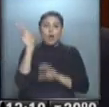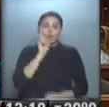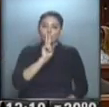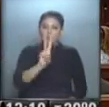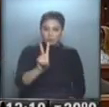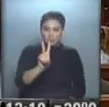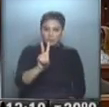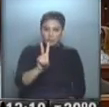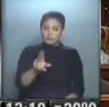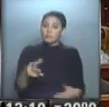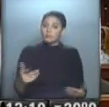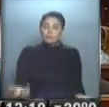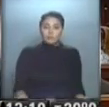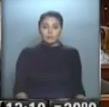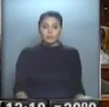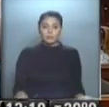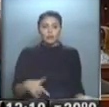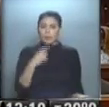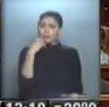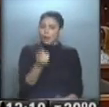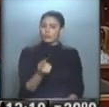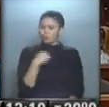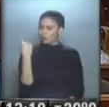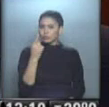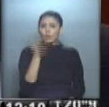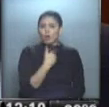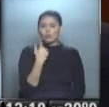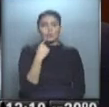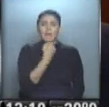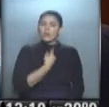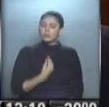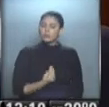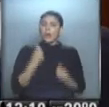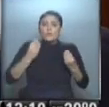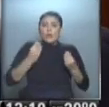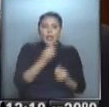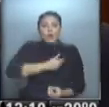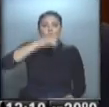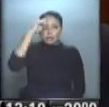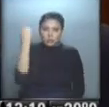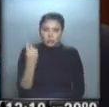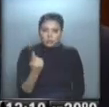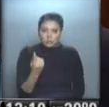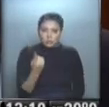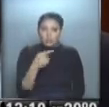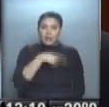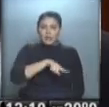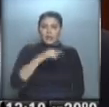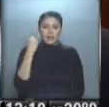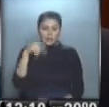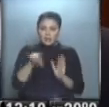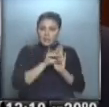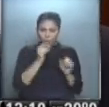Audiovisuales. Es una pregunta que nos hacemos todos, ¿por qué el gobierno que ratificó